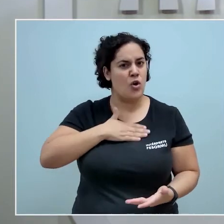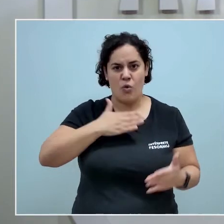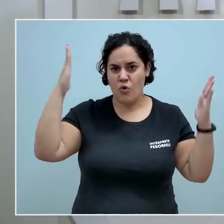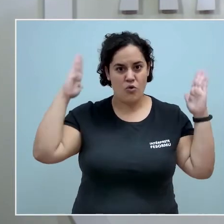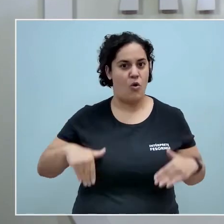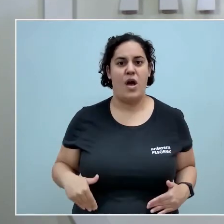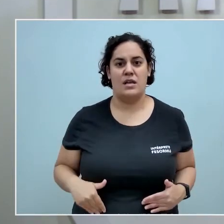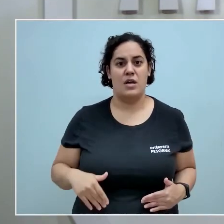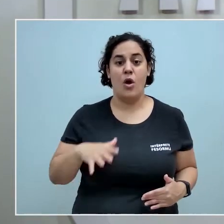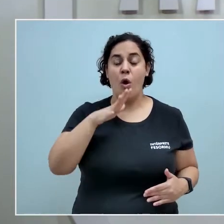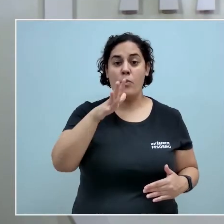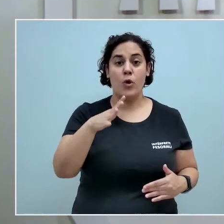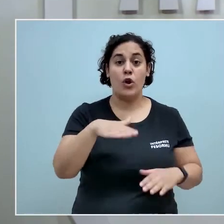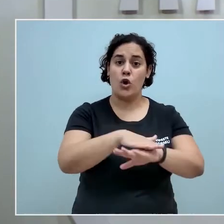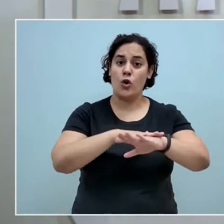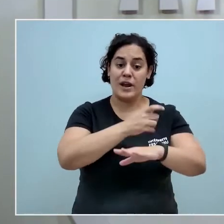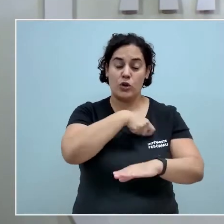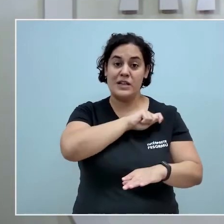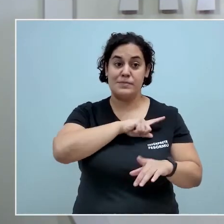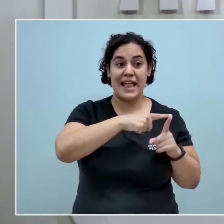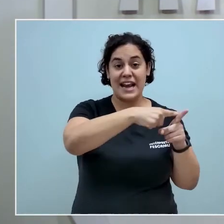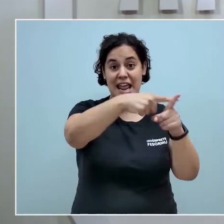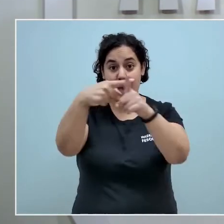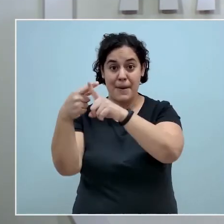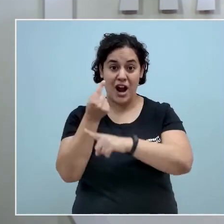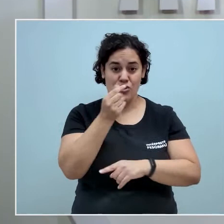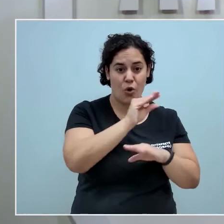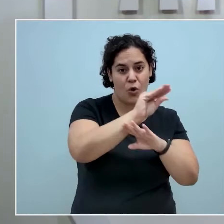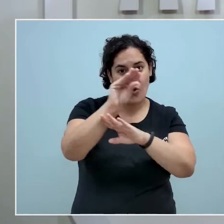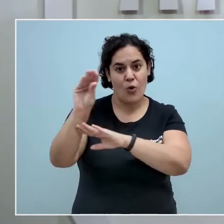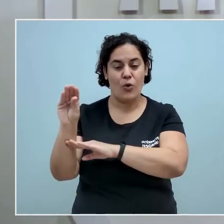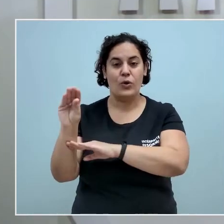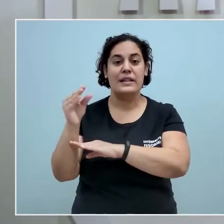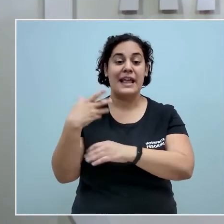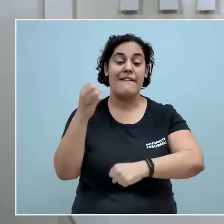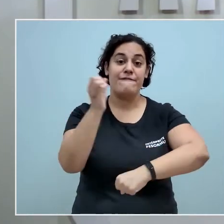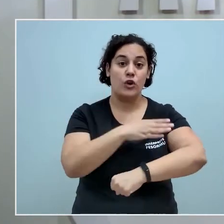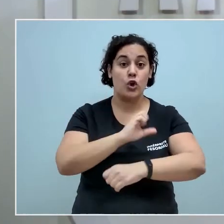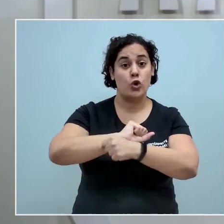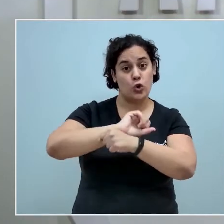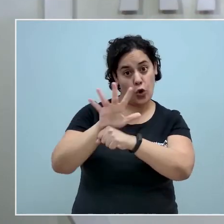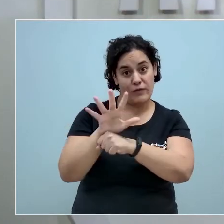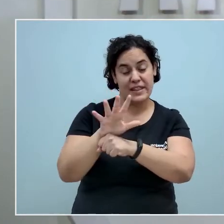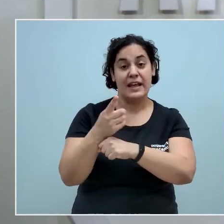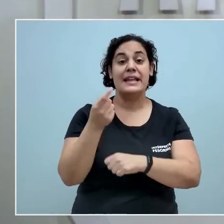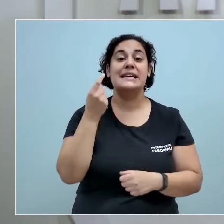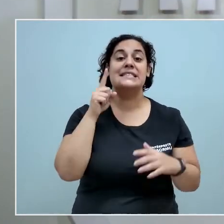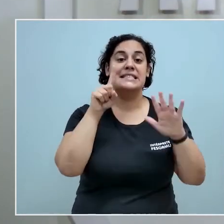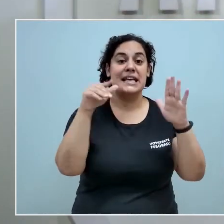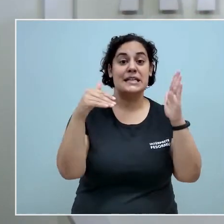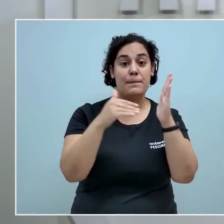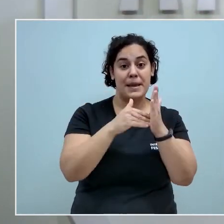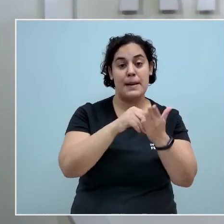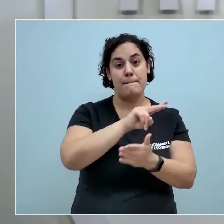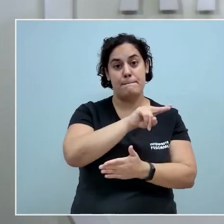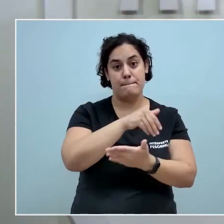el reparto que ha realizado el Gobierno de España del primer tramo del denominado Fondo COVID, dotado con 6.000 millones